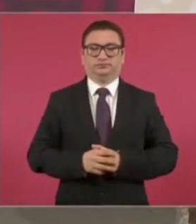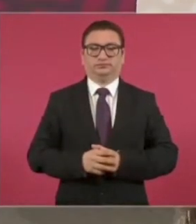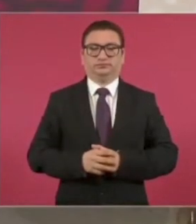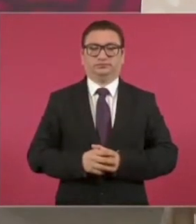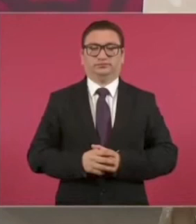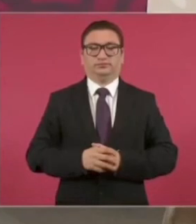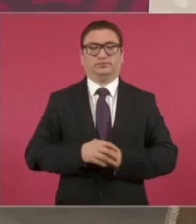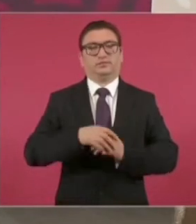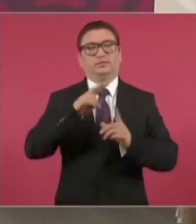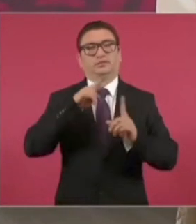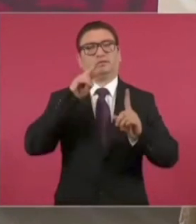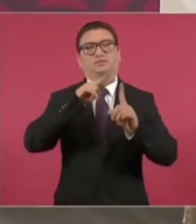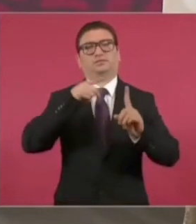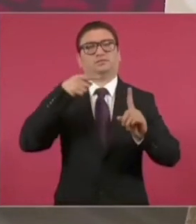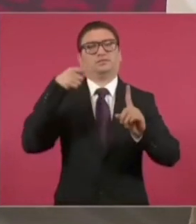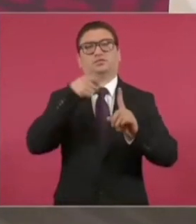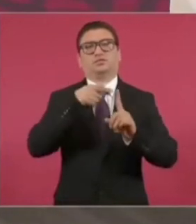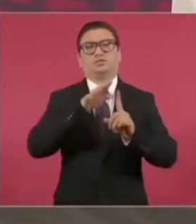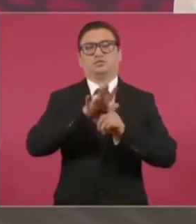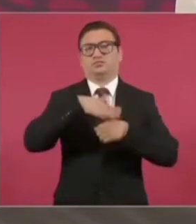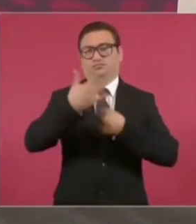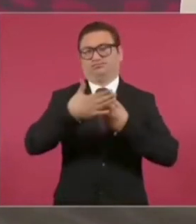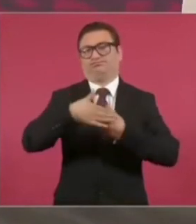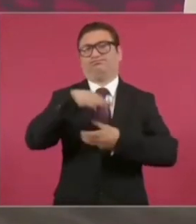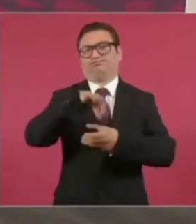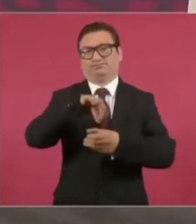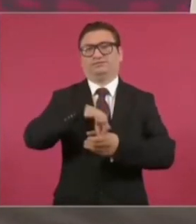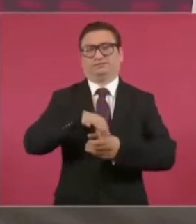con miras a las próximas elecciones,